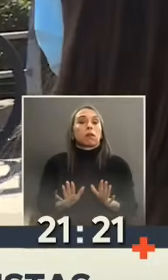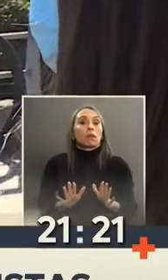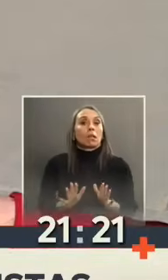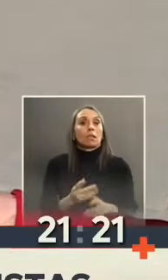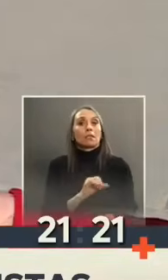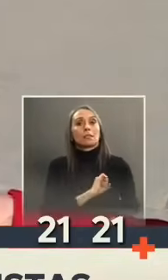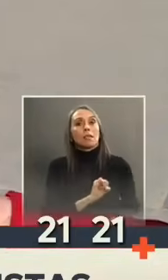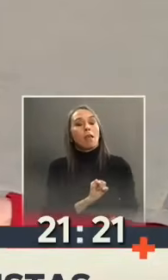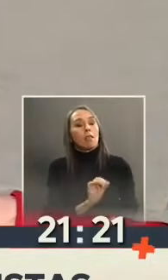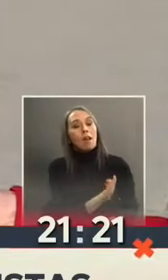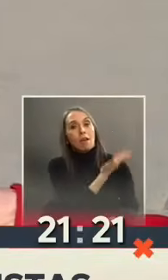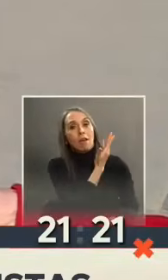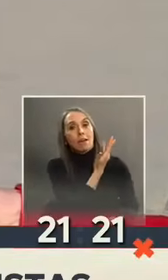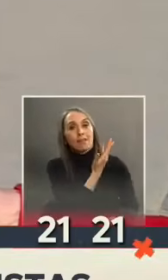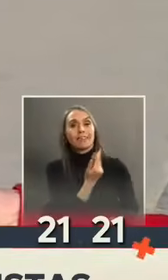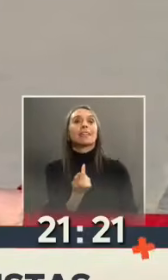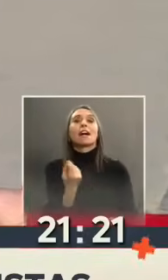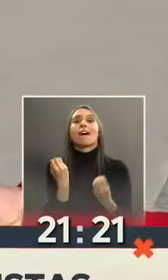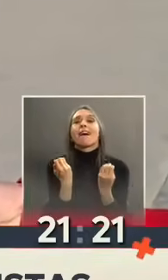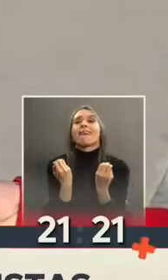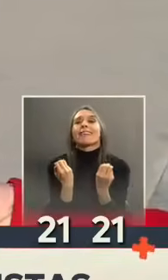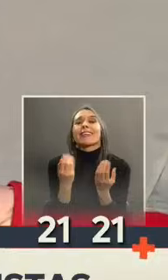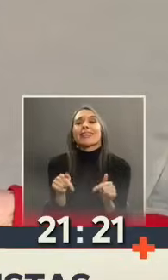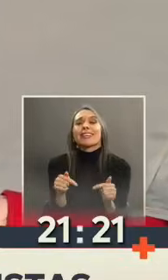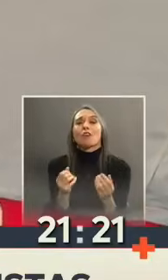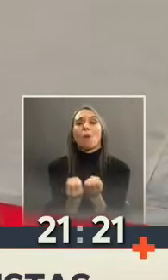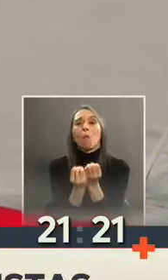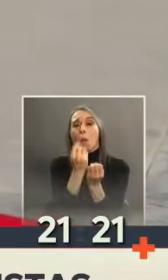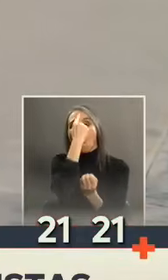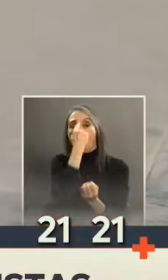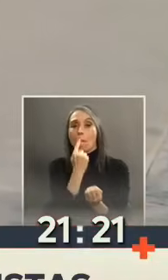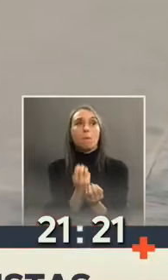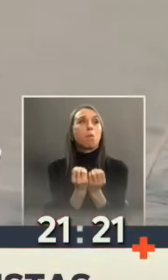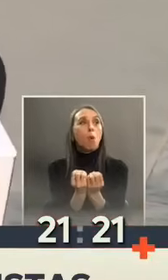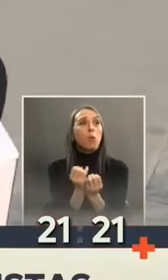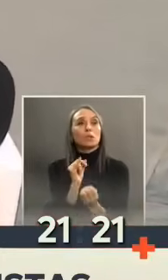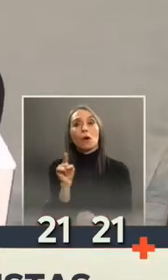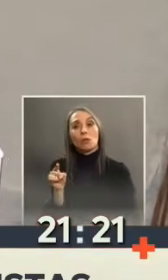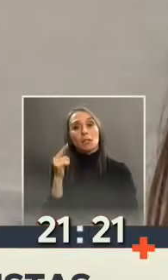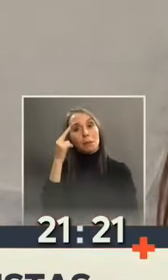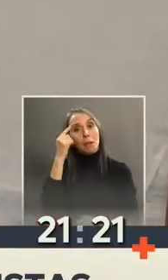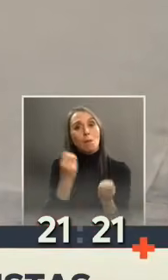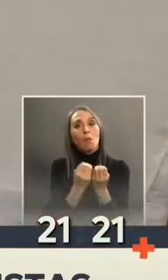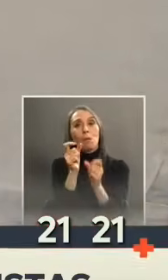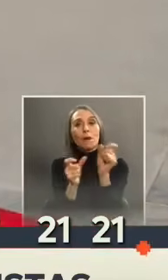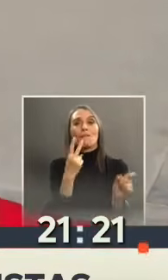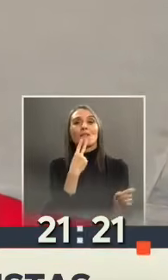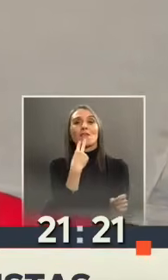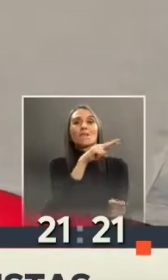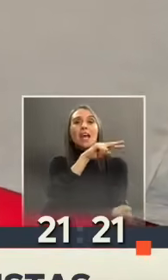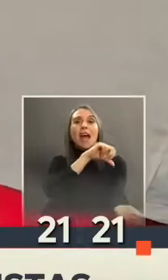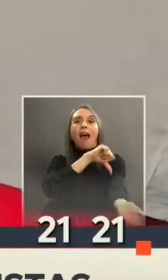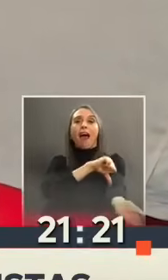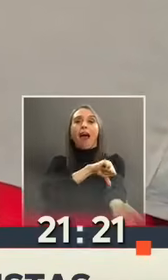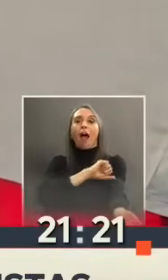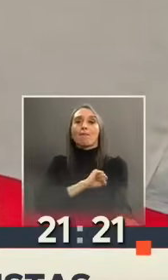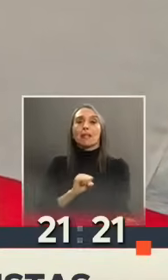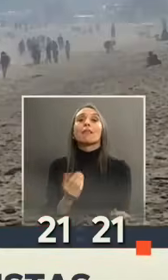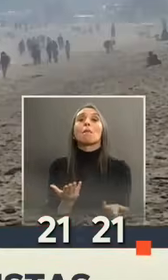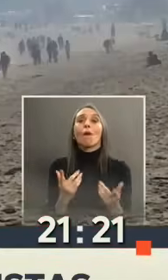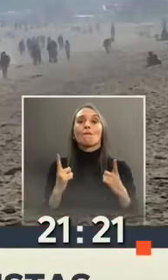¿no? Sí, pues está rico, pero mucha gente. Mucha gente. Sí. ¿Cree usted mucho capitalino por las vacaciones de invierno?